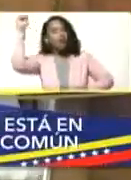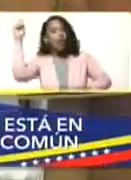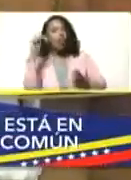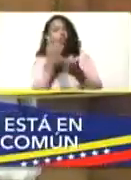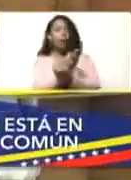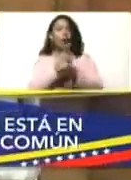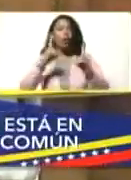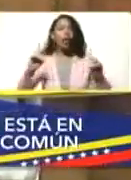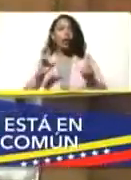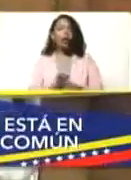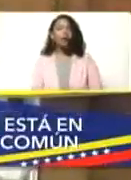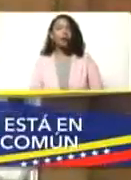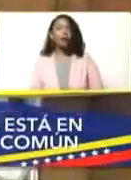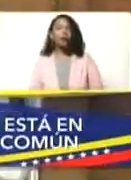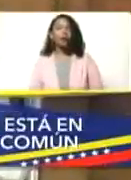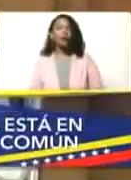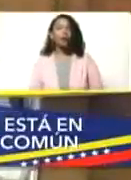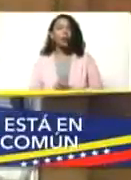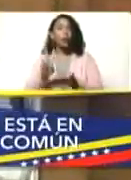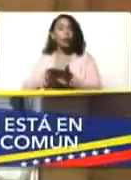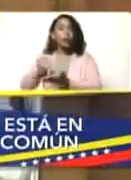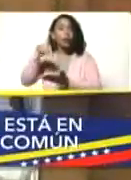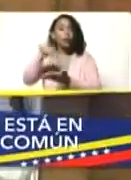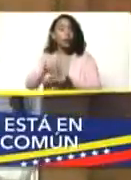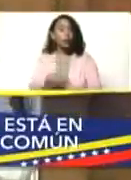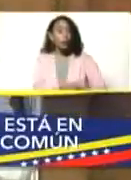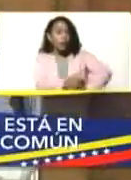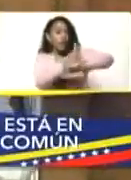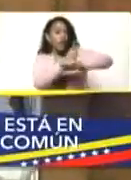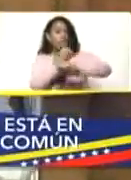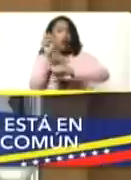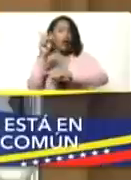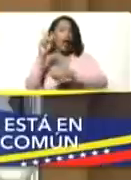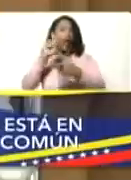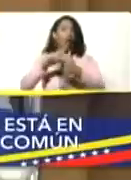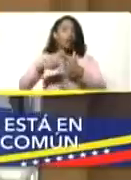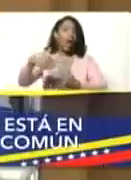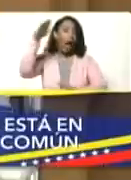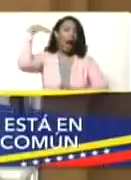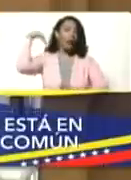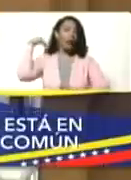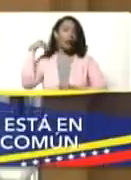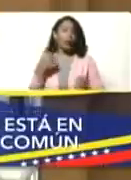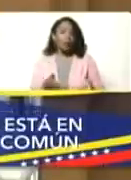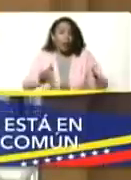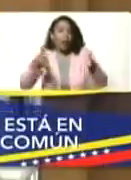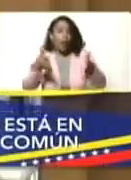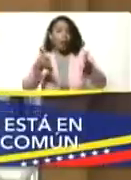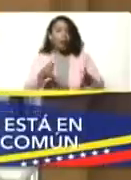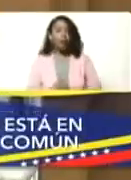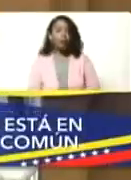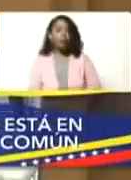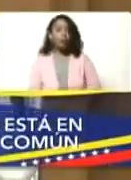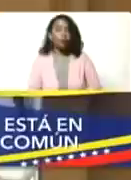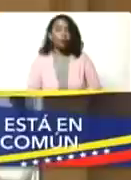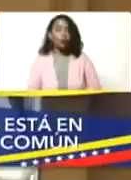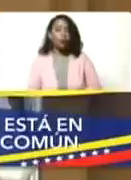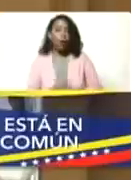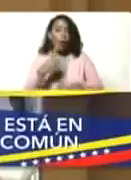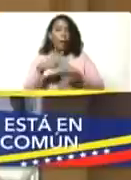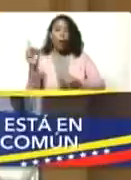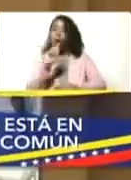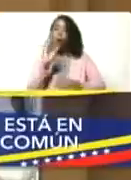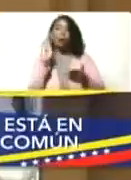democráticas, y nos levantamos en armas en ese entonces y ganamos, pero no aplicamos